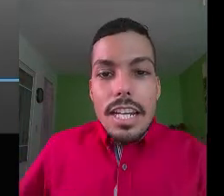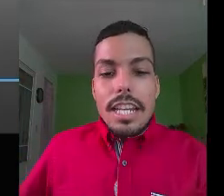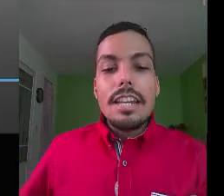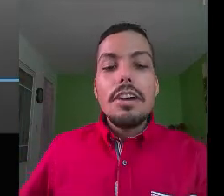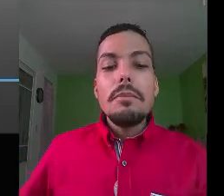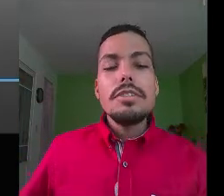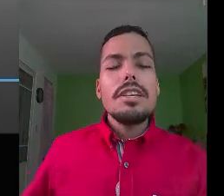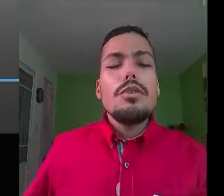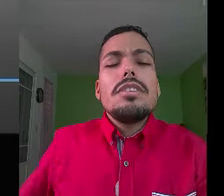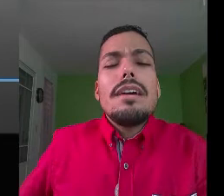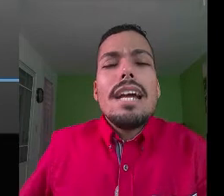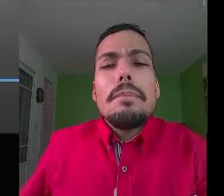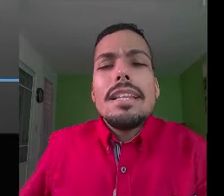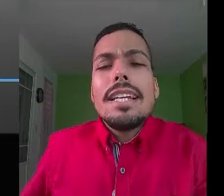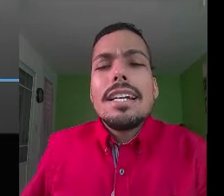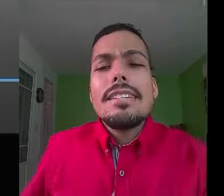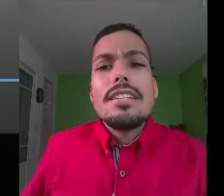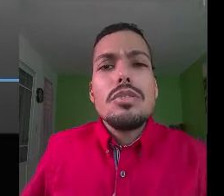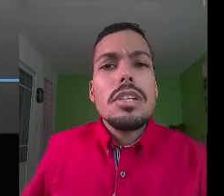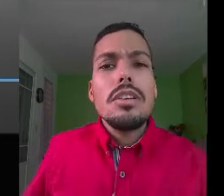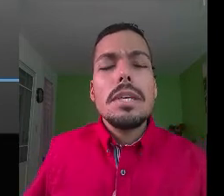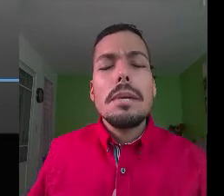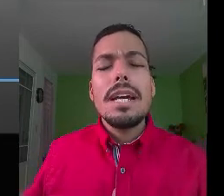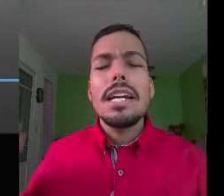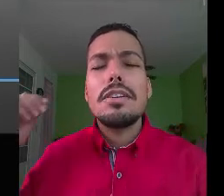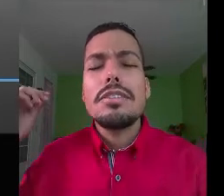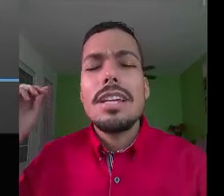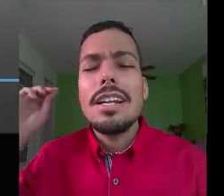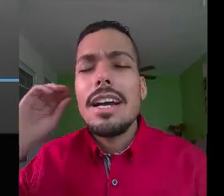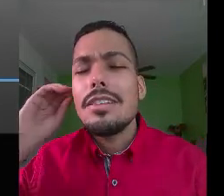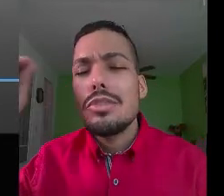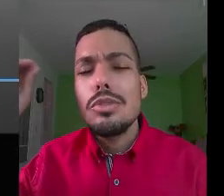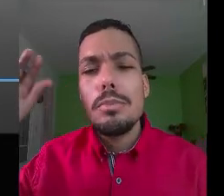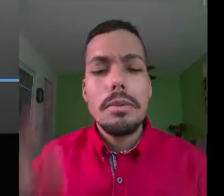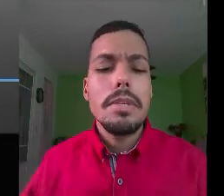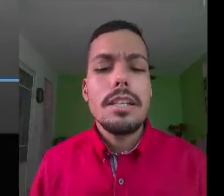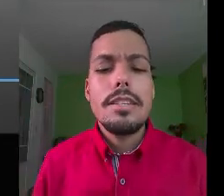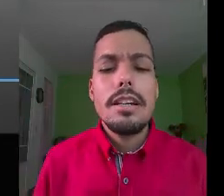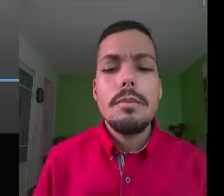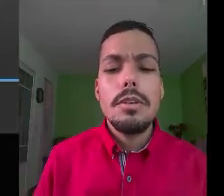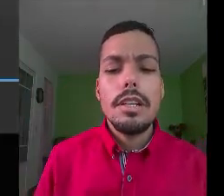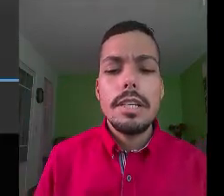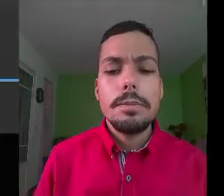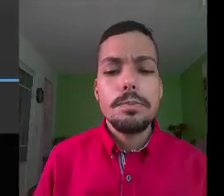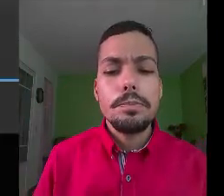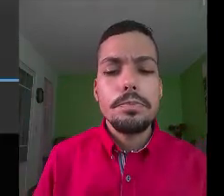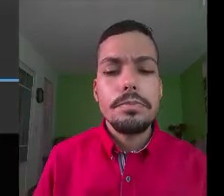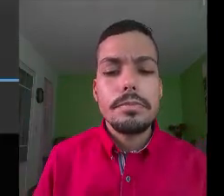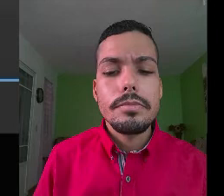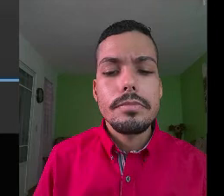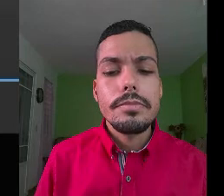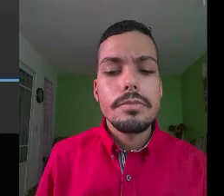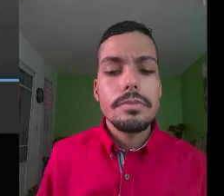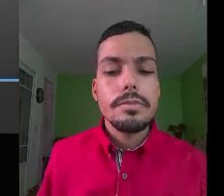canción y vamos otra vez a practicar ese sonido, mire, para que nos salga súper bien. Así que vamos otra vez.